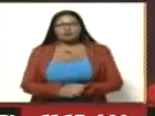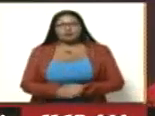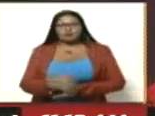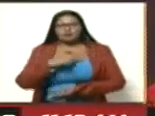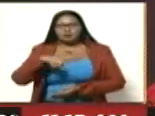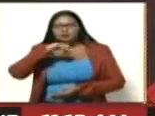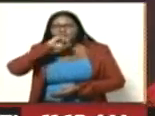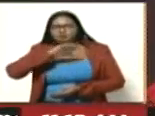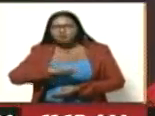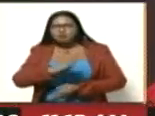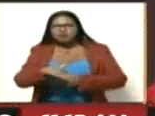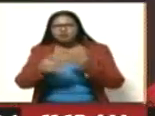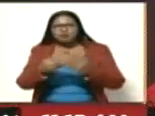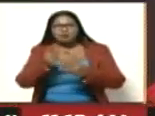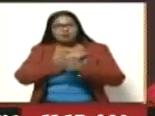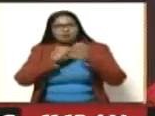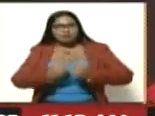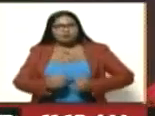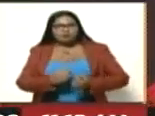histórica tan fuerte.